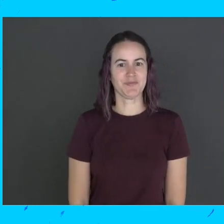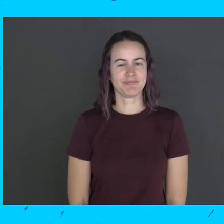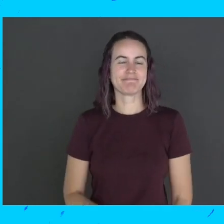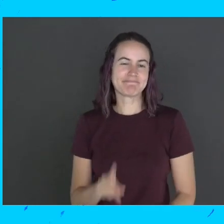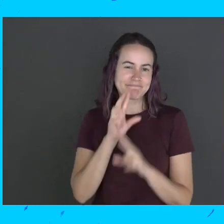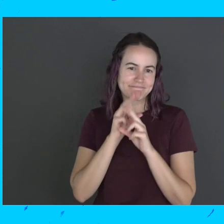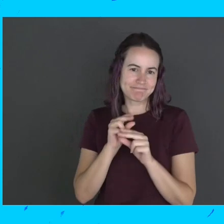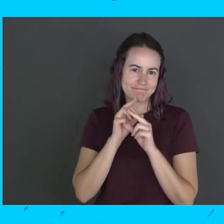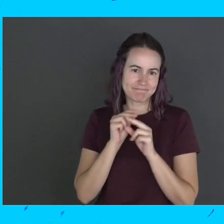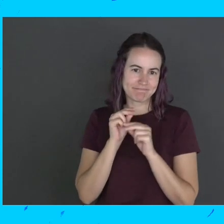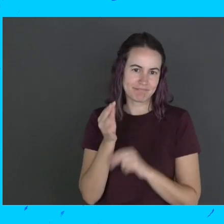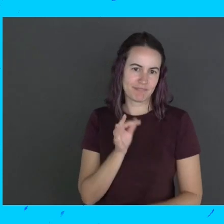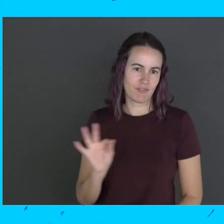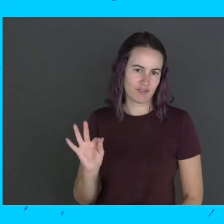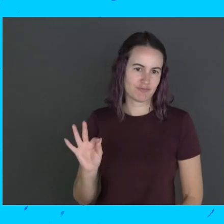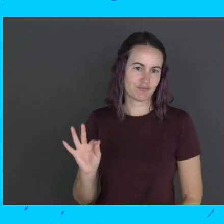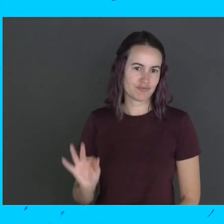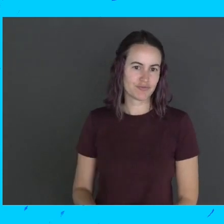del proceso.